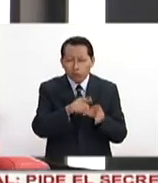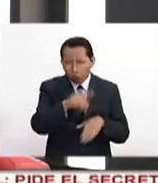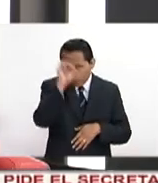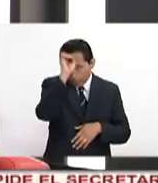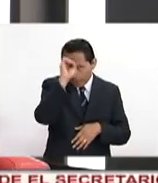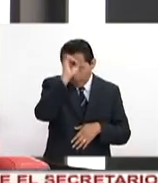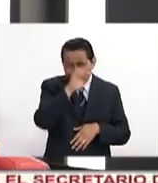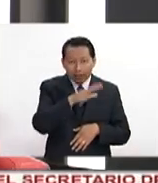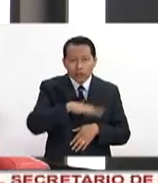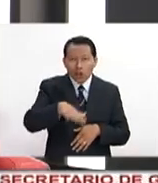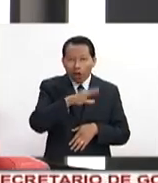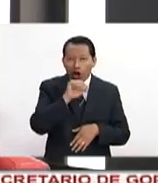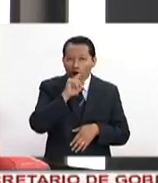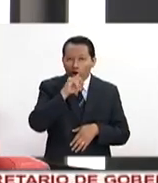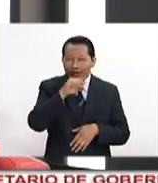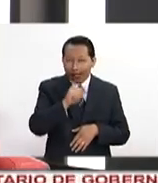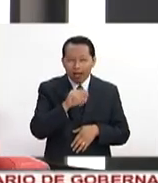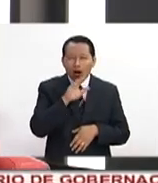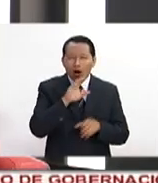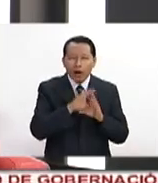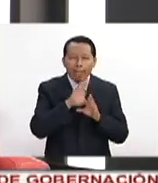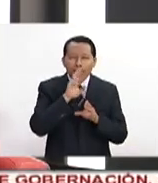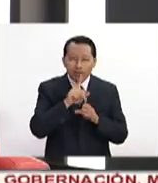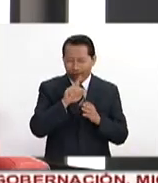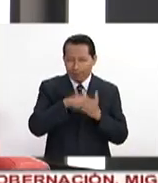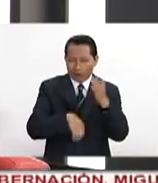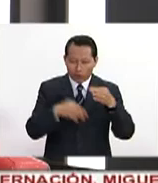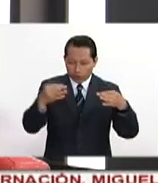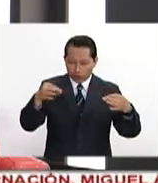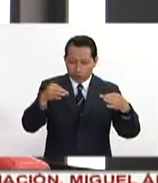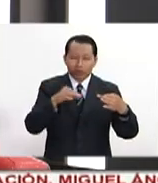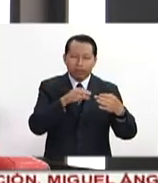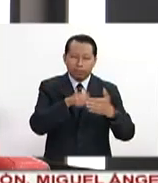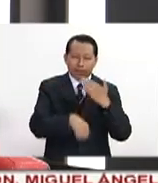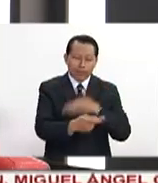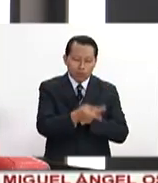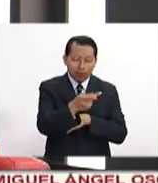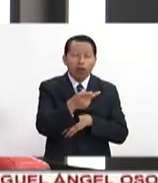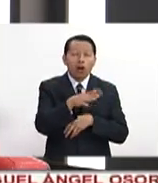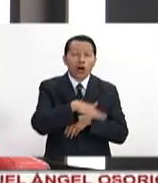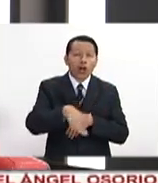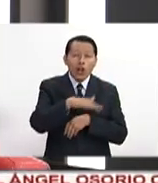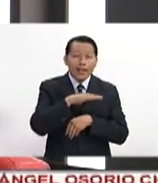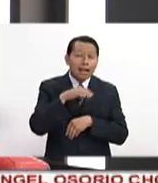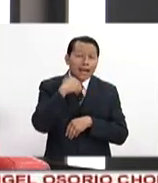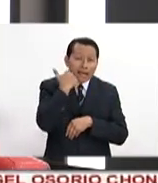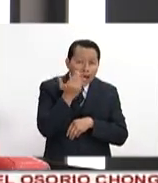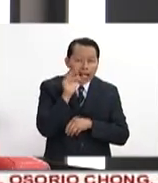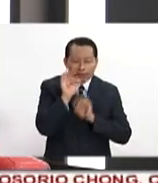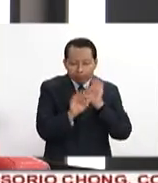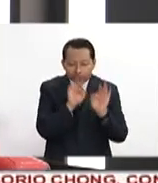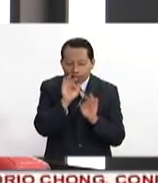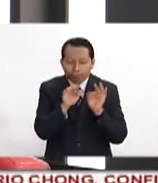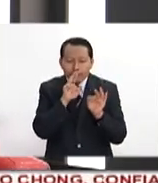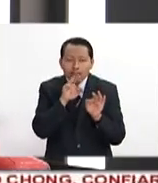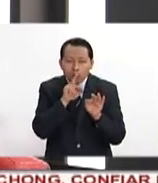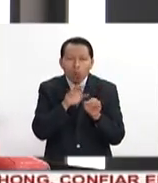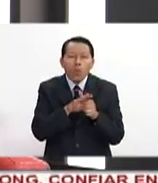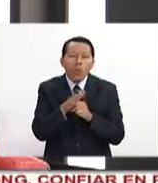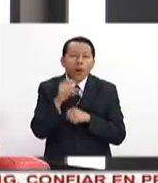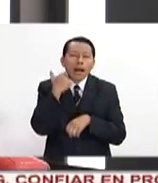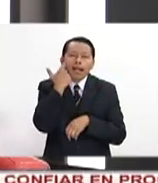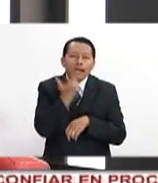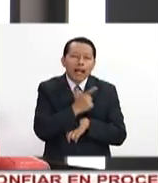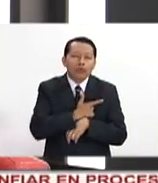Es decir, en una boleta les vamos a decir, si tú pudieras mejorar tu colonia, ¿qué te gustaría que hubiera? Entonces, en ese sentido, de 6 a